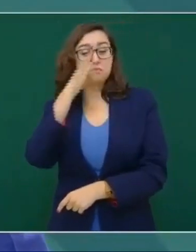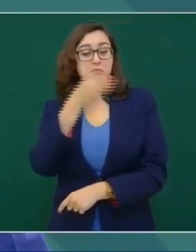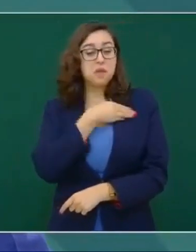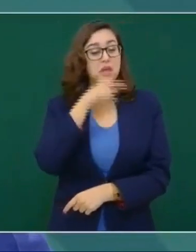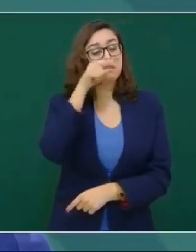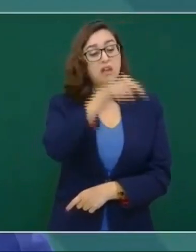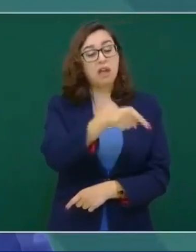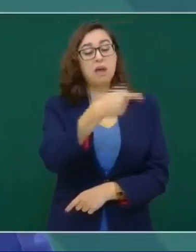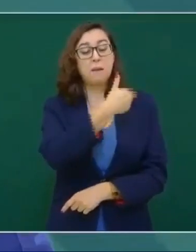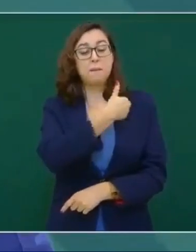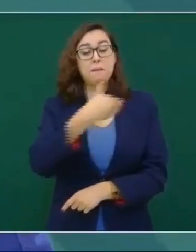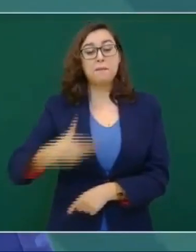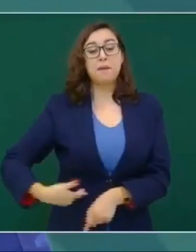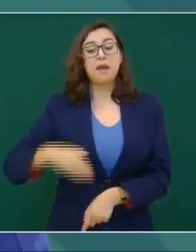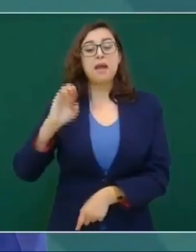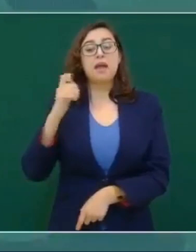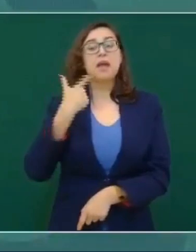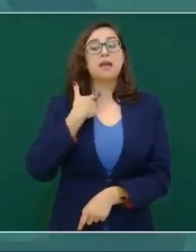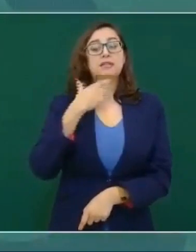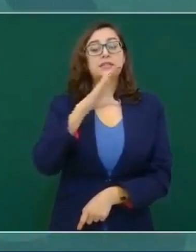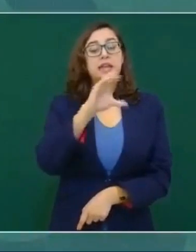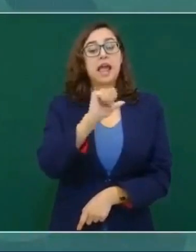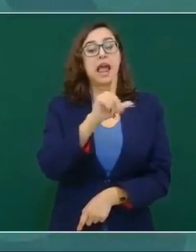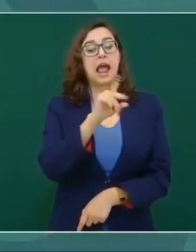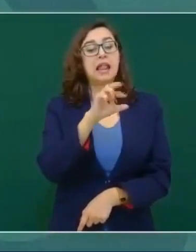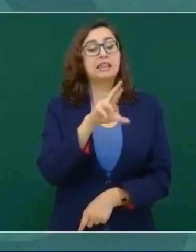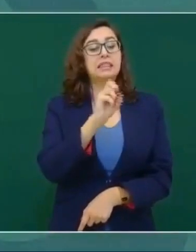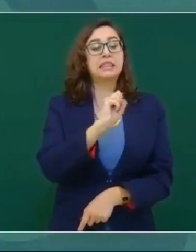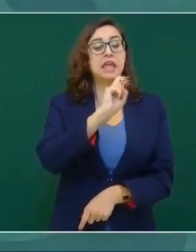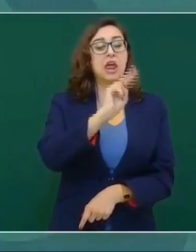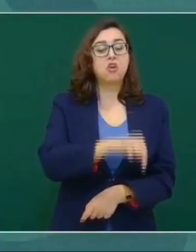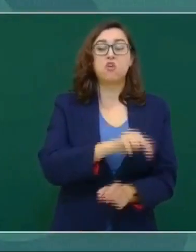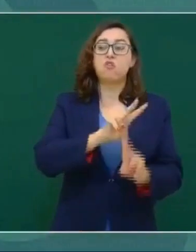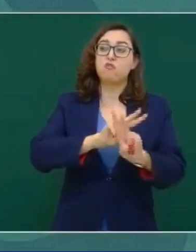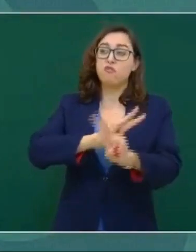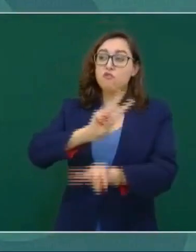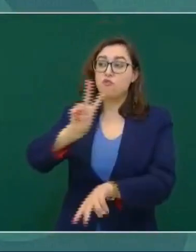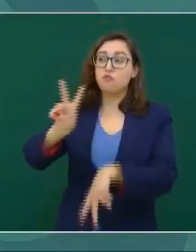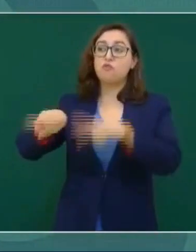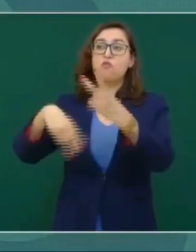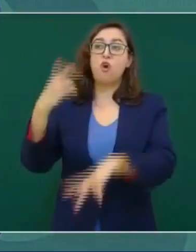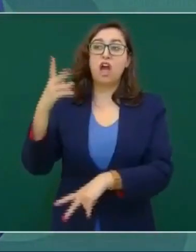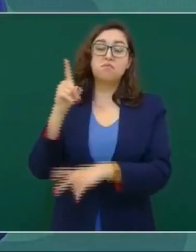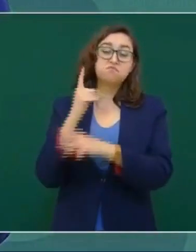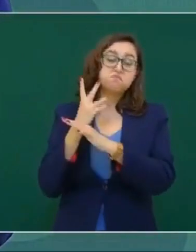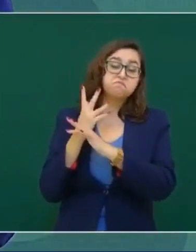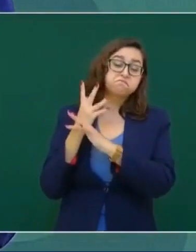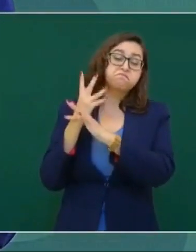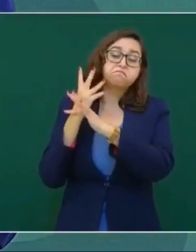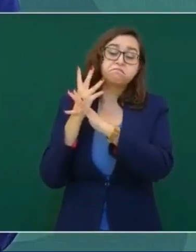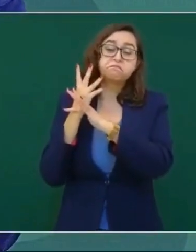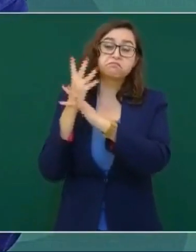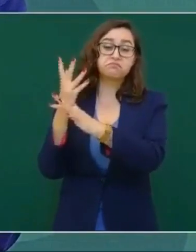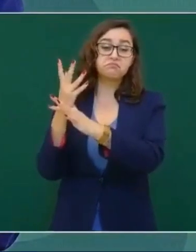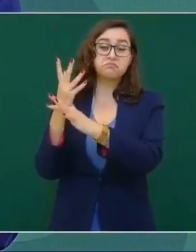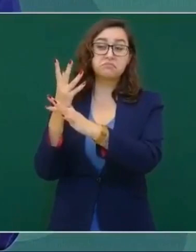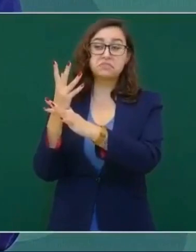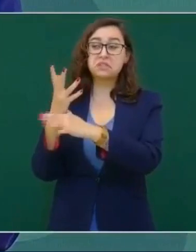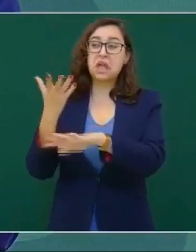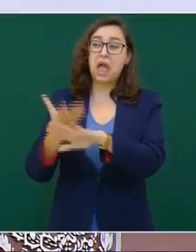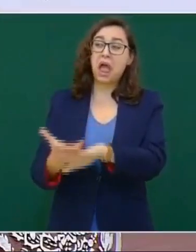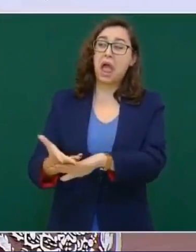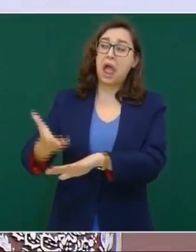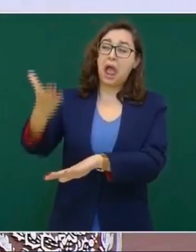que el pedir perdón o el ofrecer perdón por los